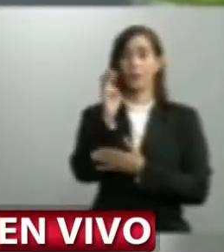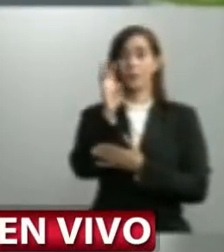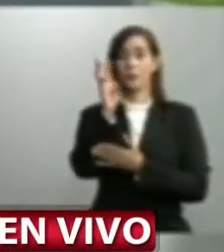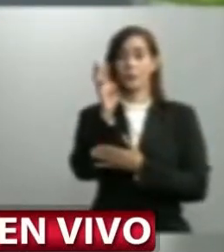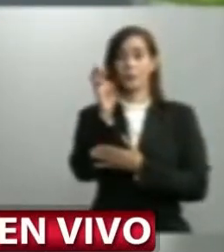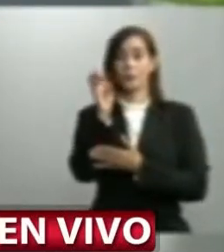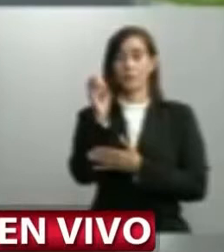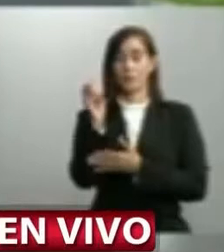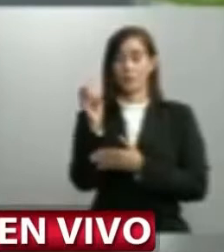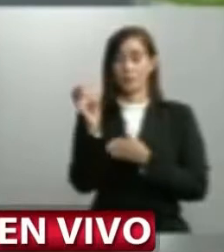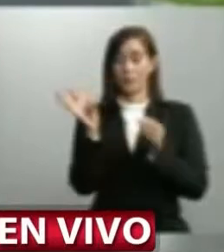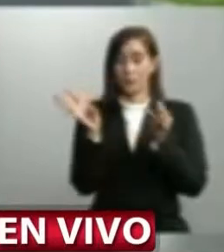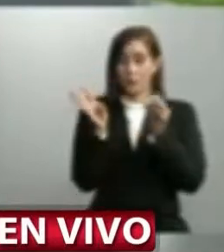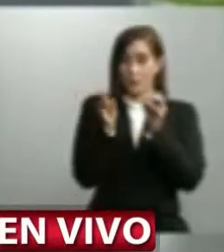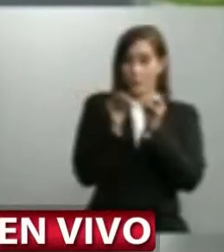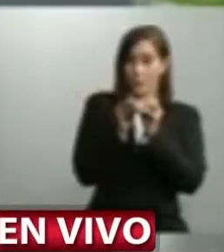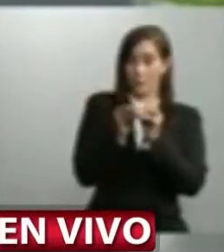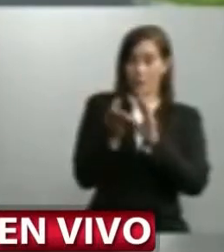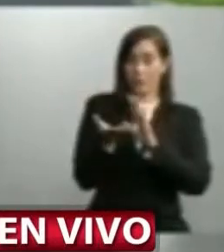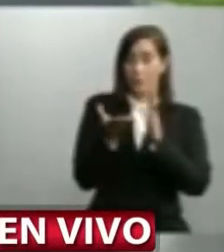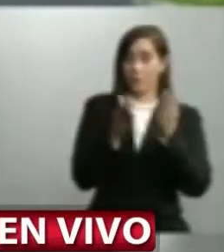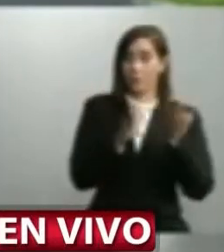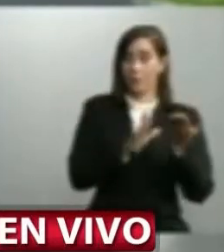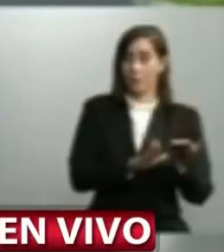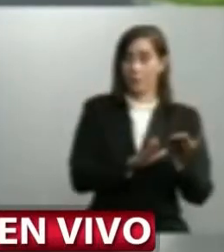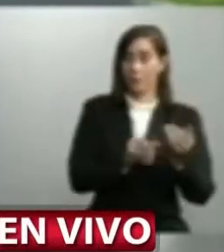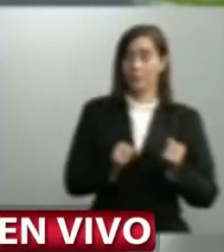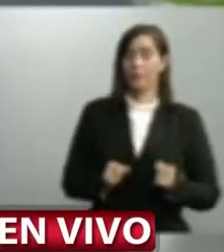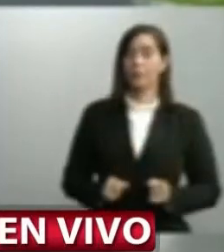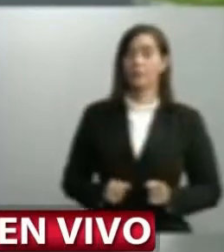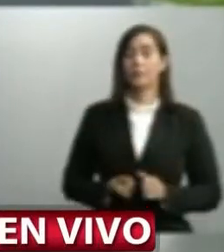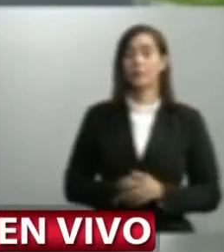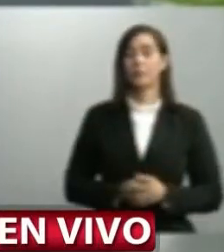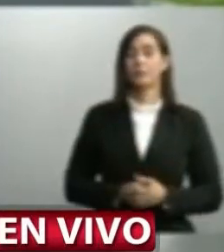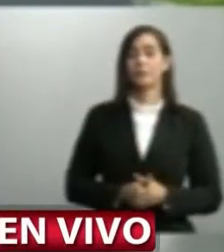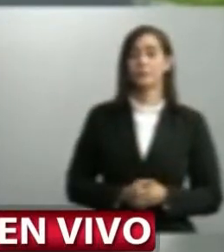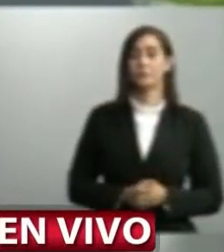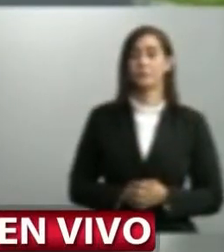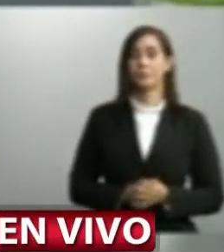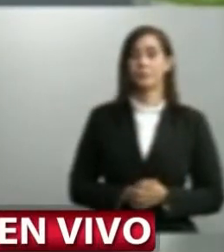460 el total acumulados de fallecimientos.